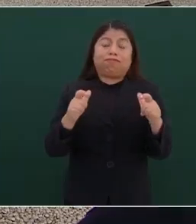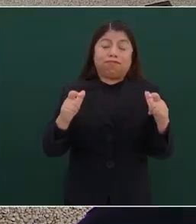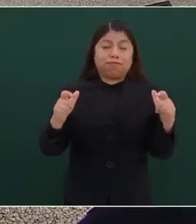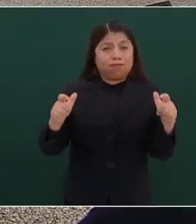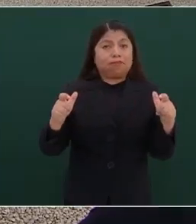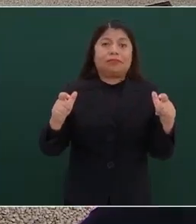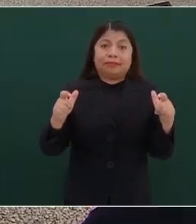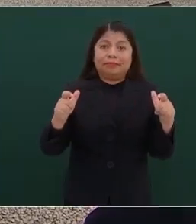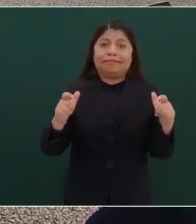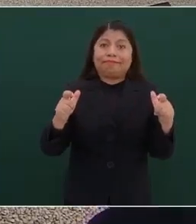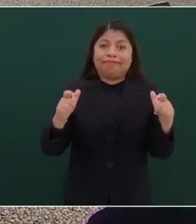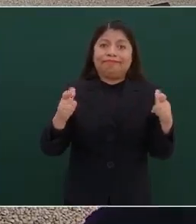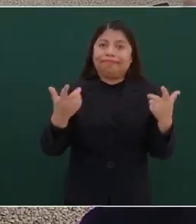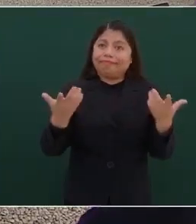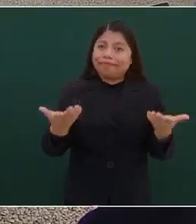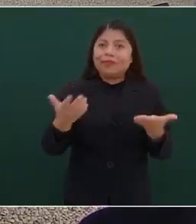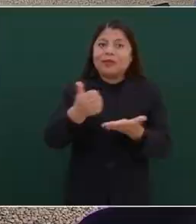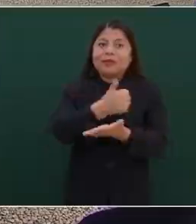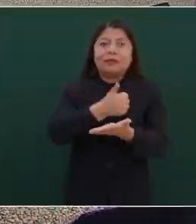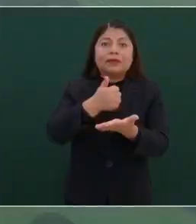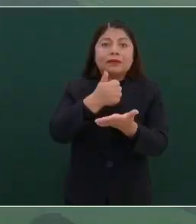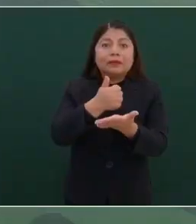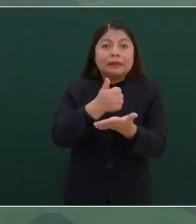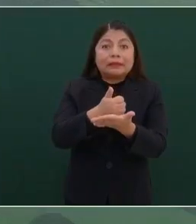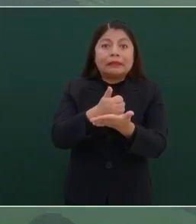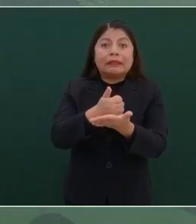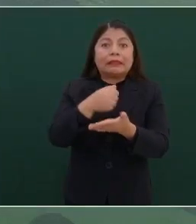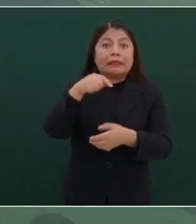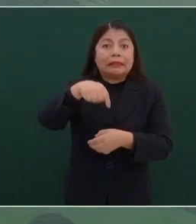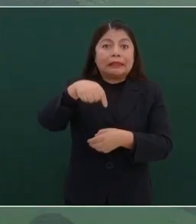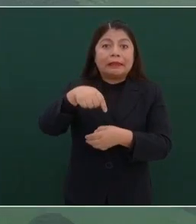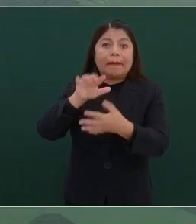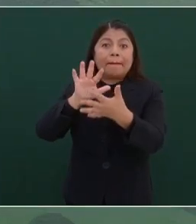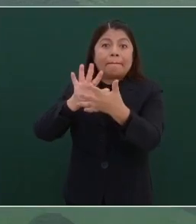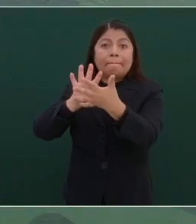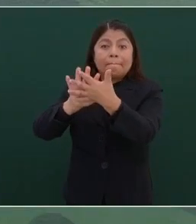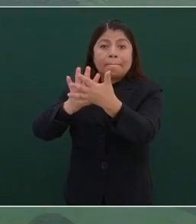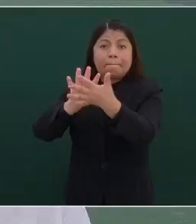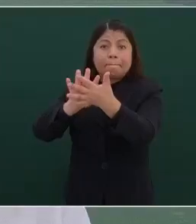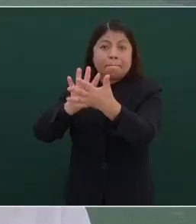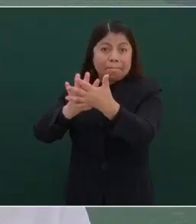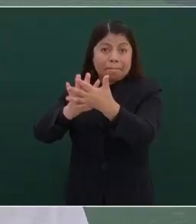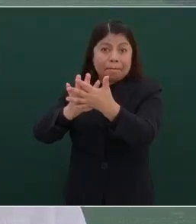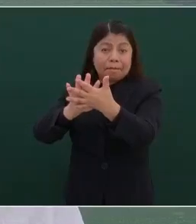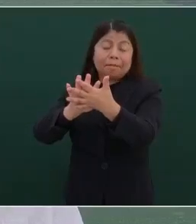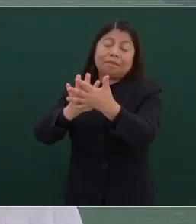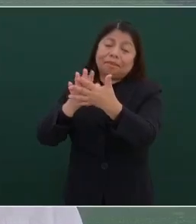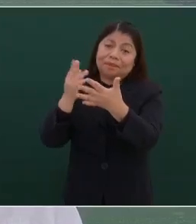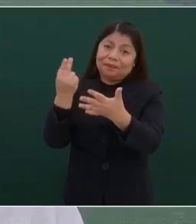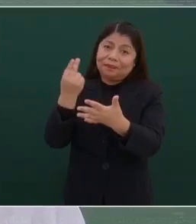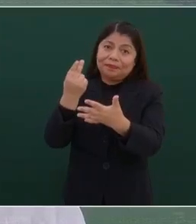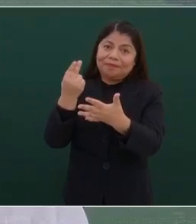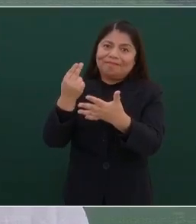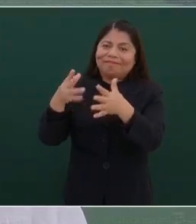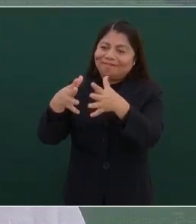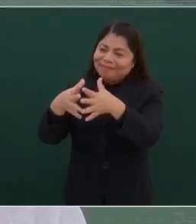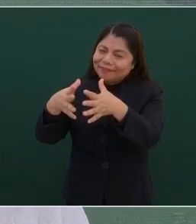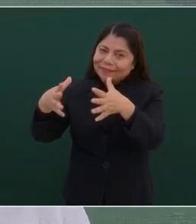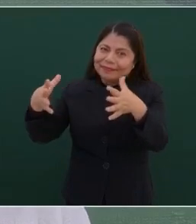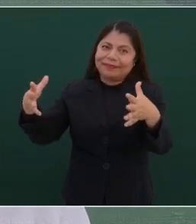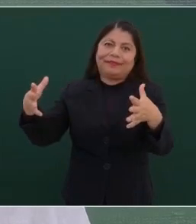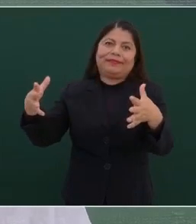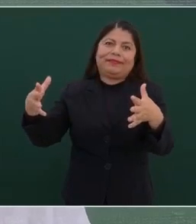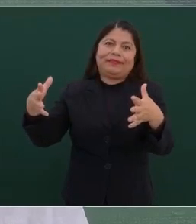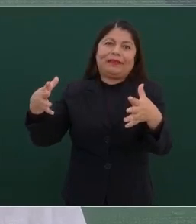la ciudad pues requiere que más espacios y que no se